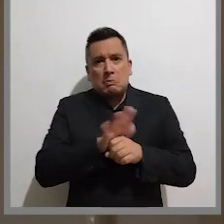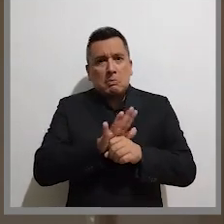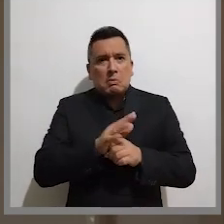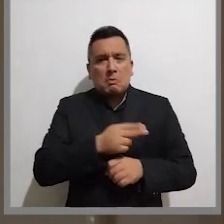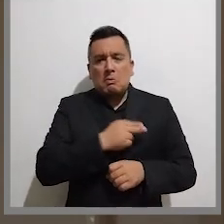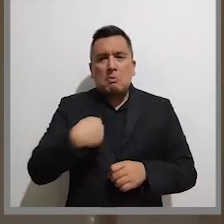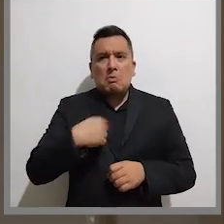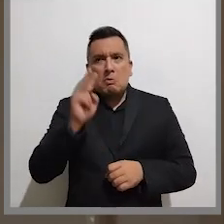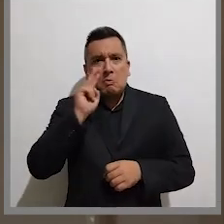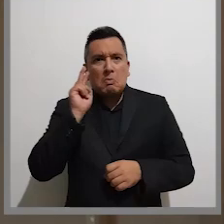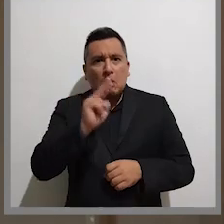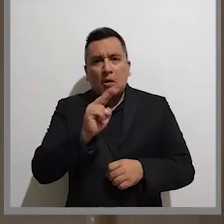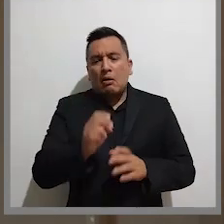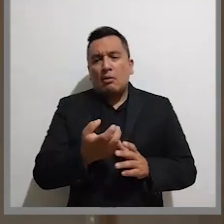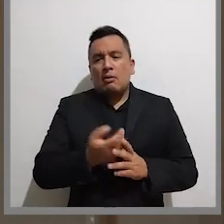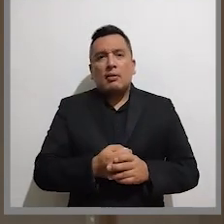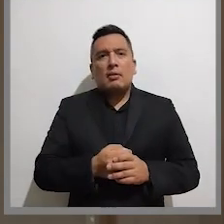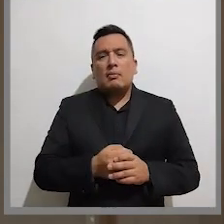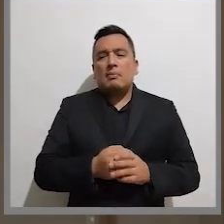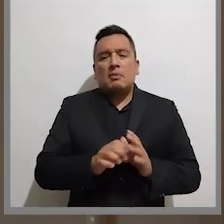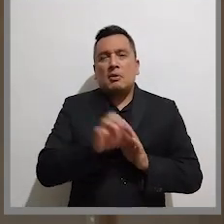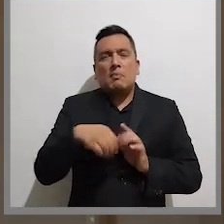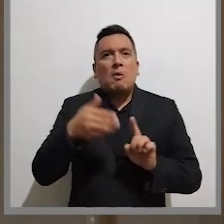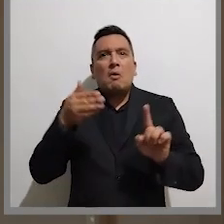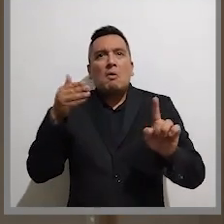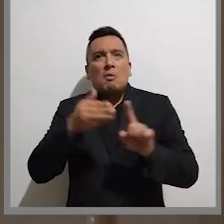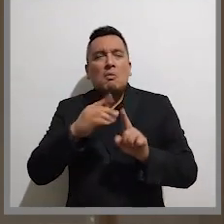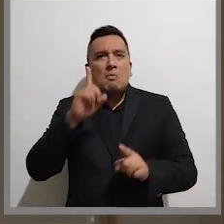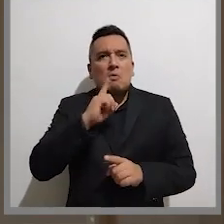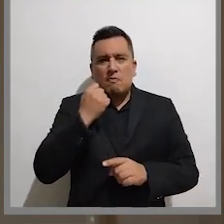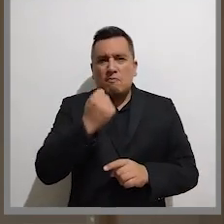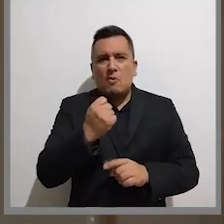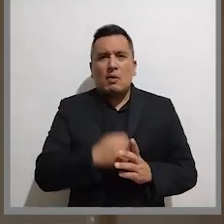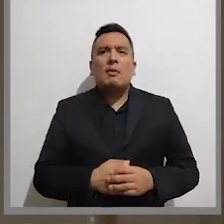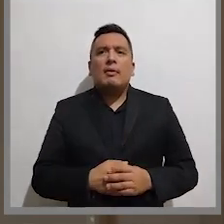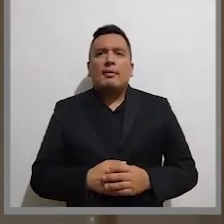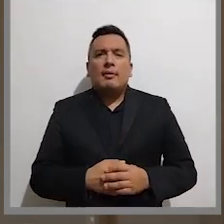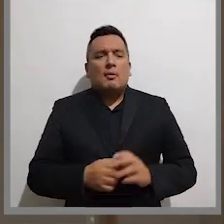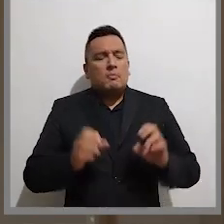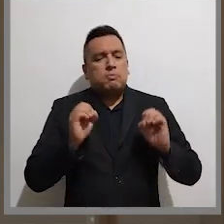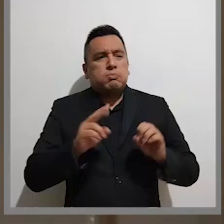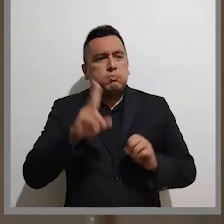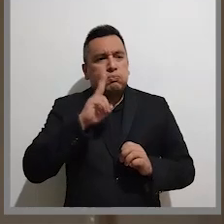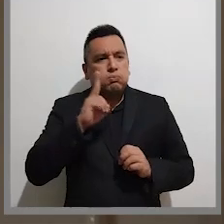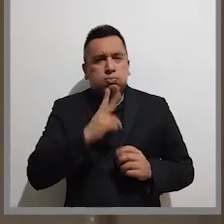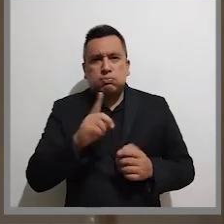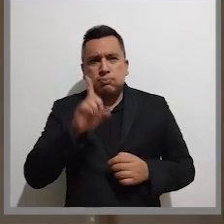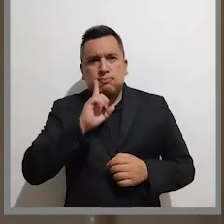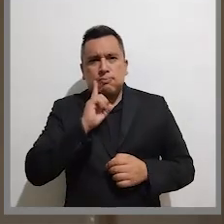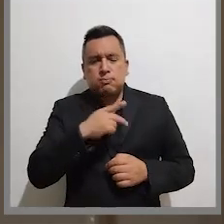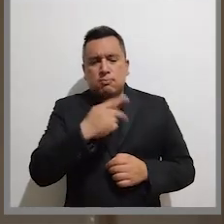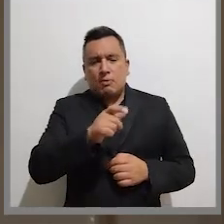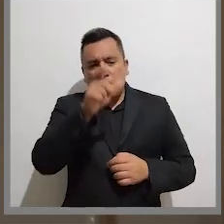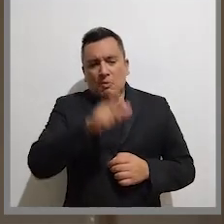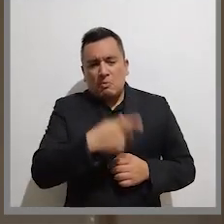que podemos analizar desde una perspectiva feminista, desde una perspectiva de género, desde una perspectiva de cómo viven las